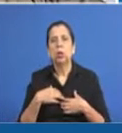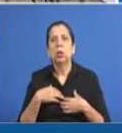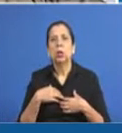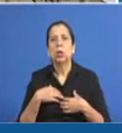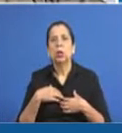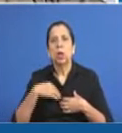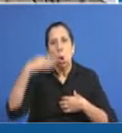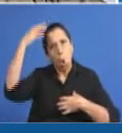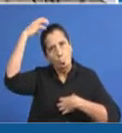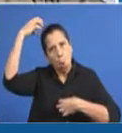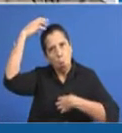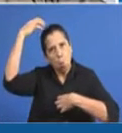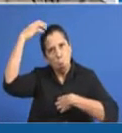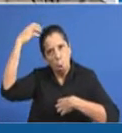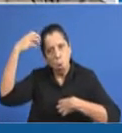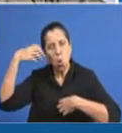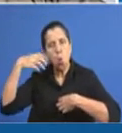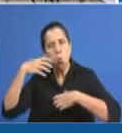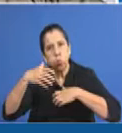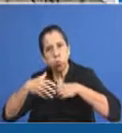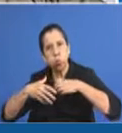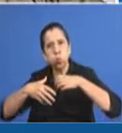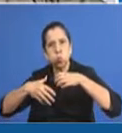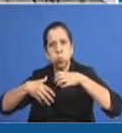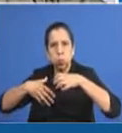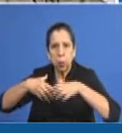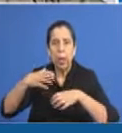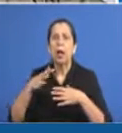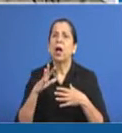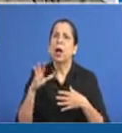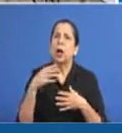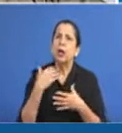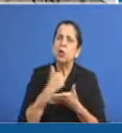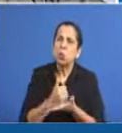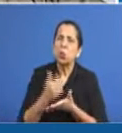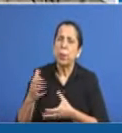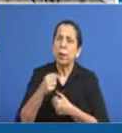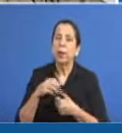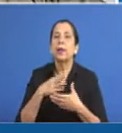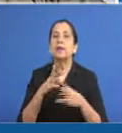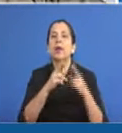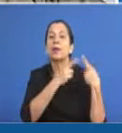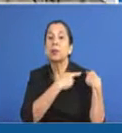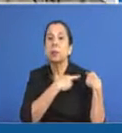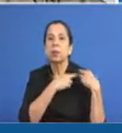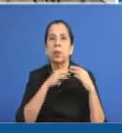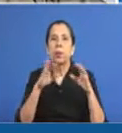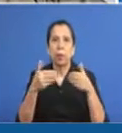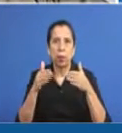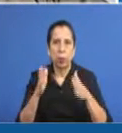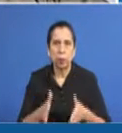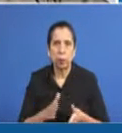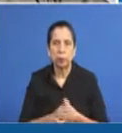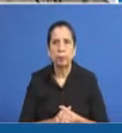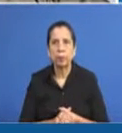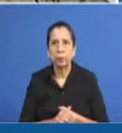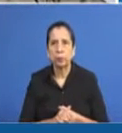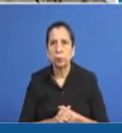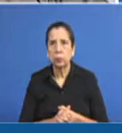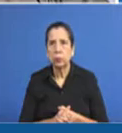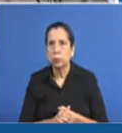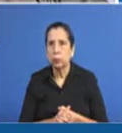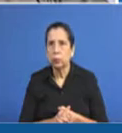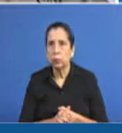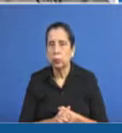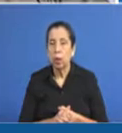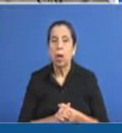quiero lastimarlo, ayúdame a rescatarlo. Háblanos un poco también de esa responsabilidad ciudadana. Ok, mira, la responsabilidad que tenemos con